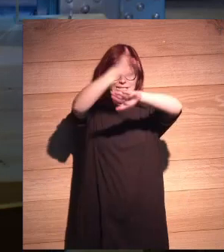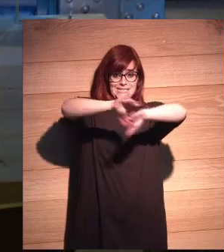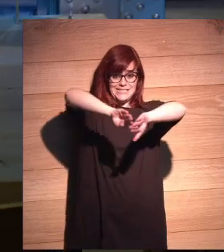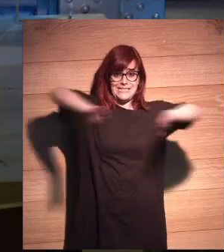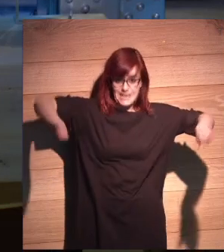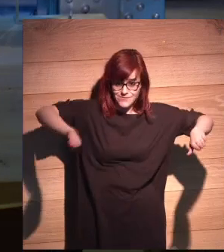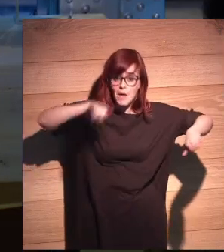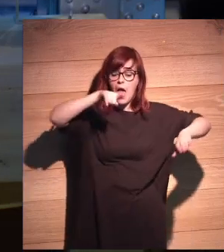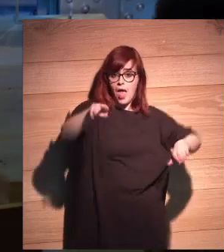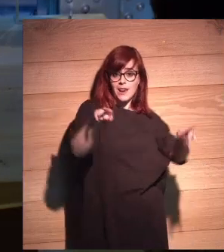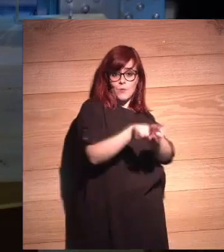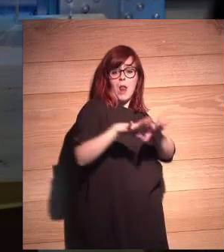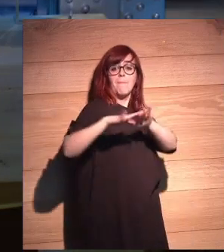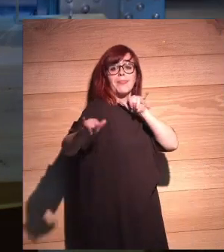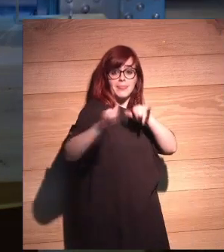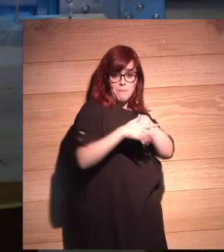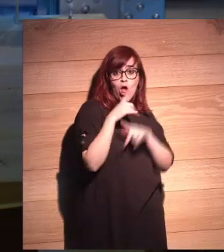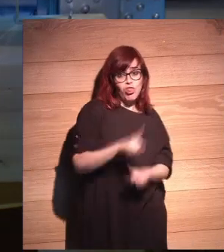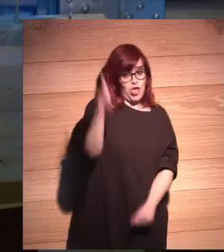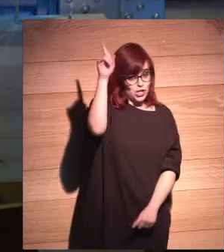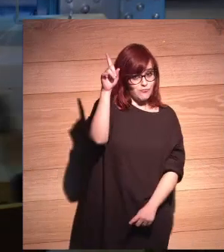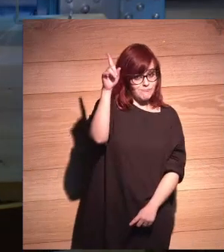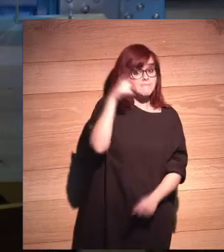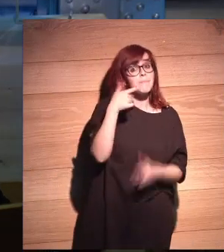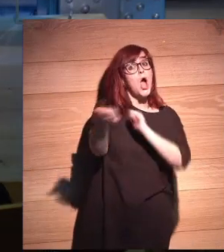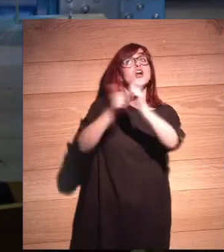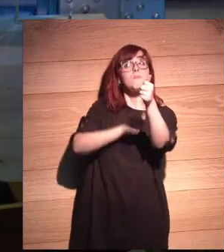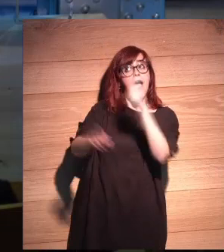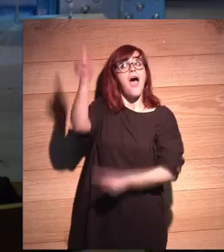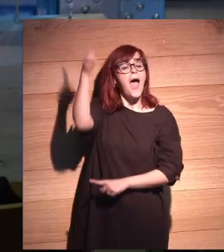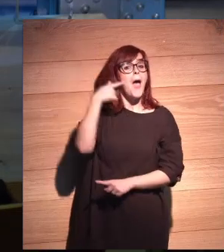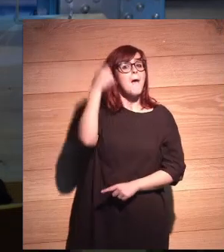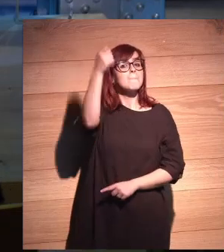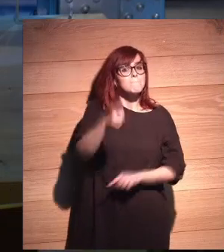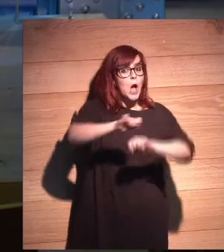¿De acuerdo? O sea que ya sabéis, a imitar a Moisés.